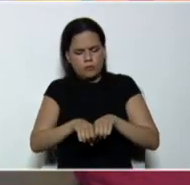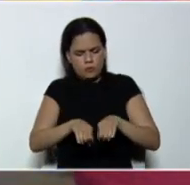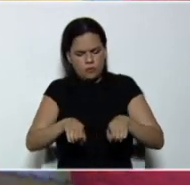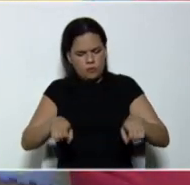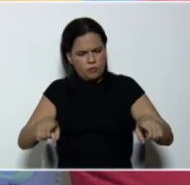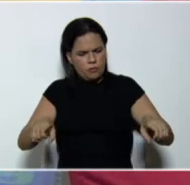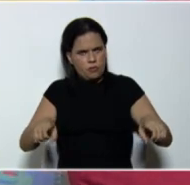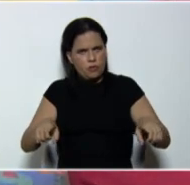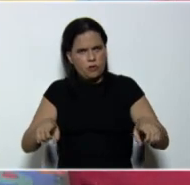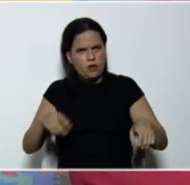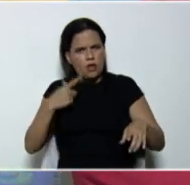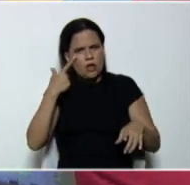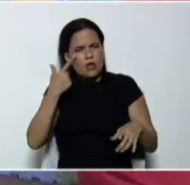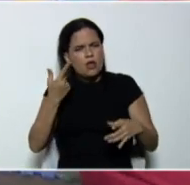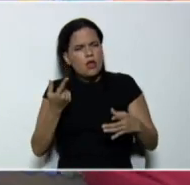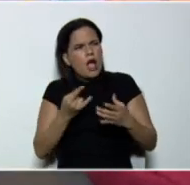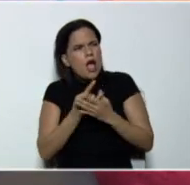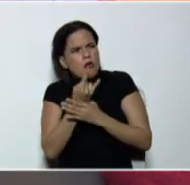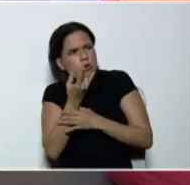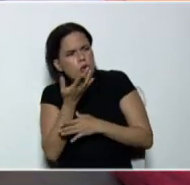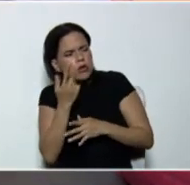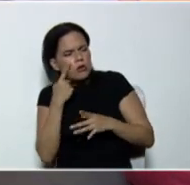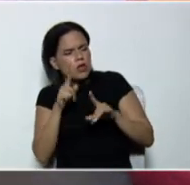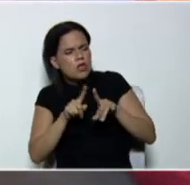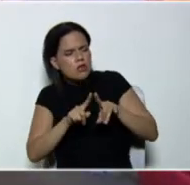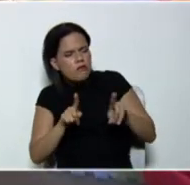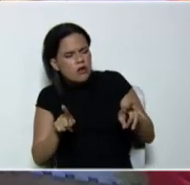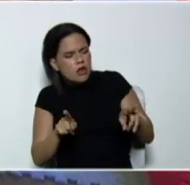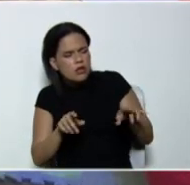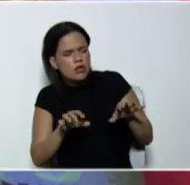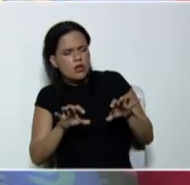tamaño diferente, grosor,